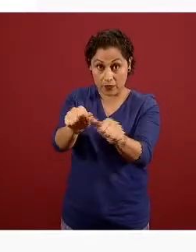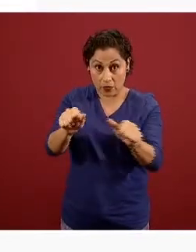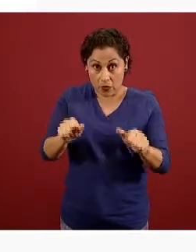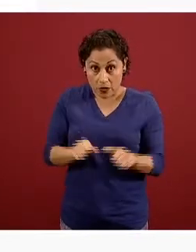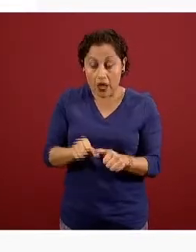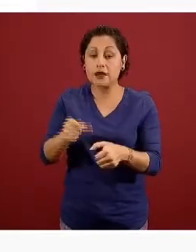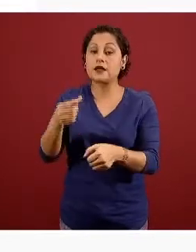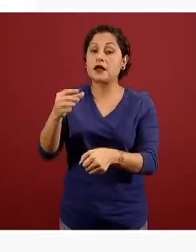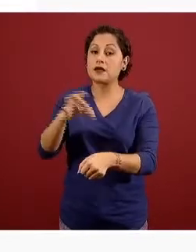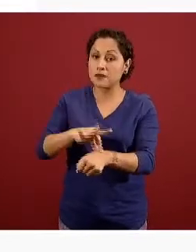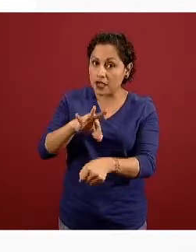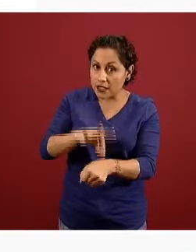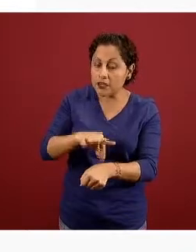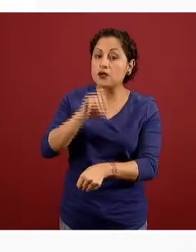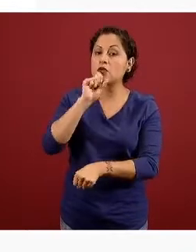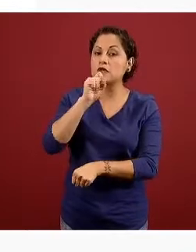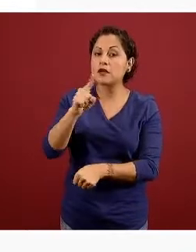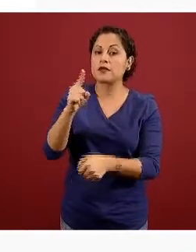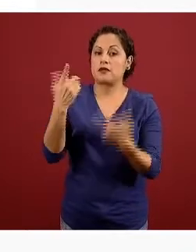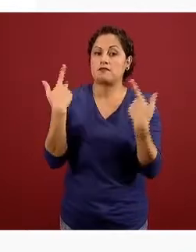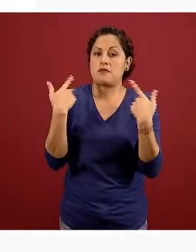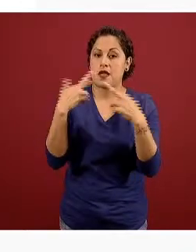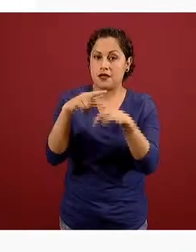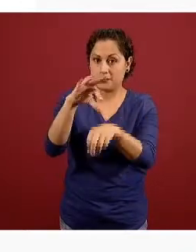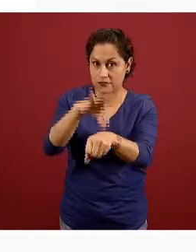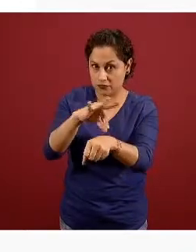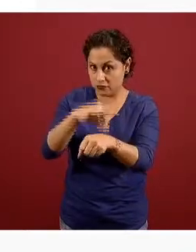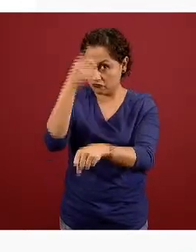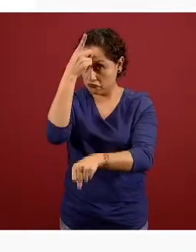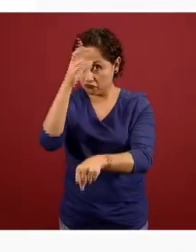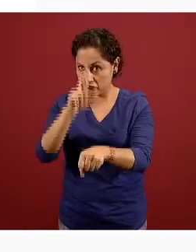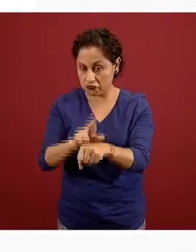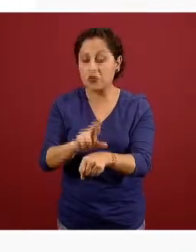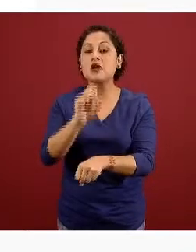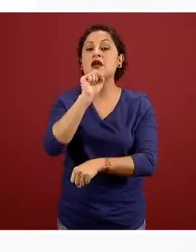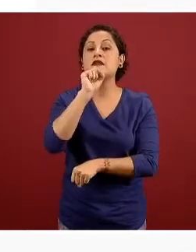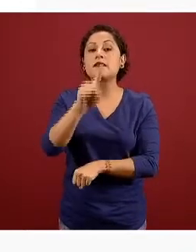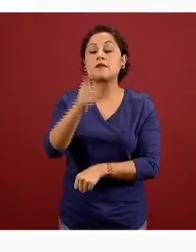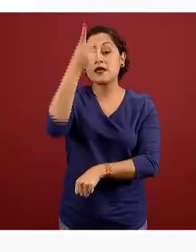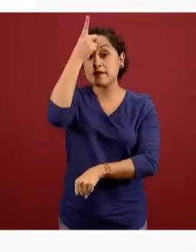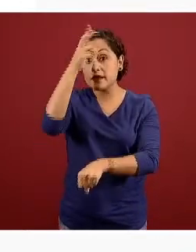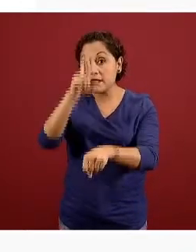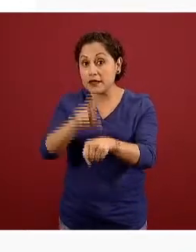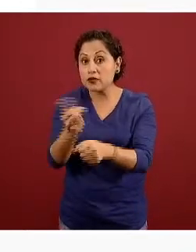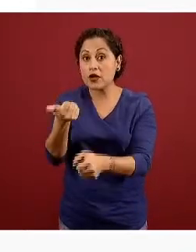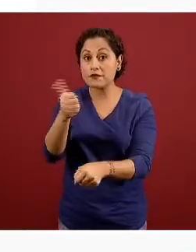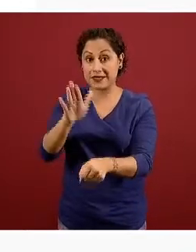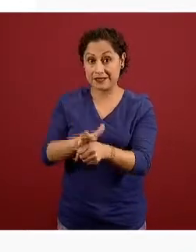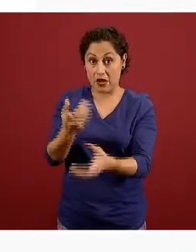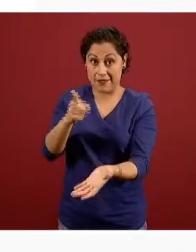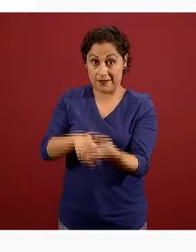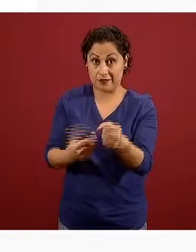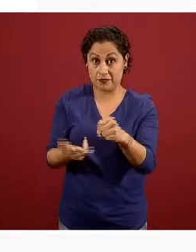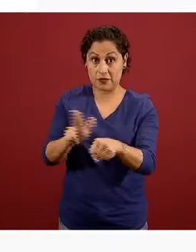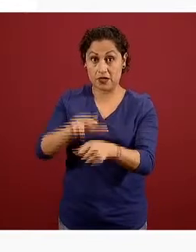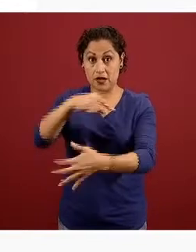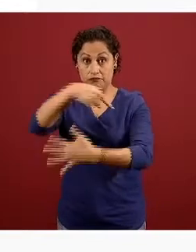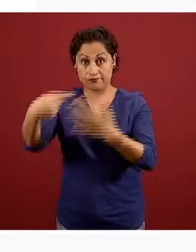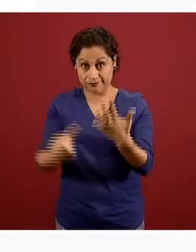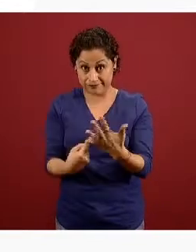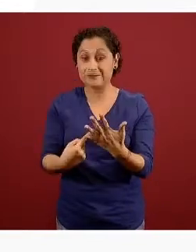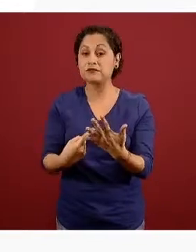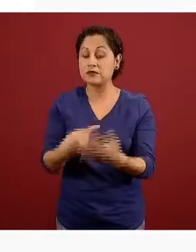médicos, los directores de enseñanza, los directores de administración y sobre todo el